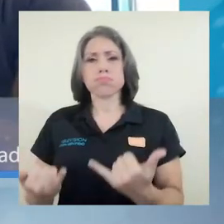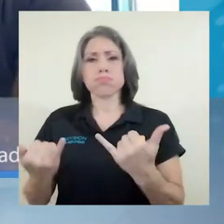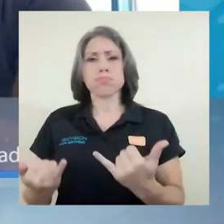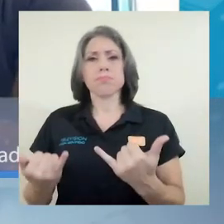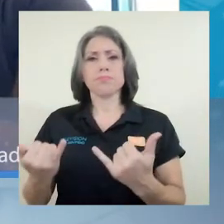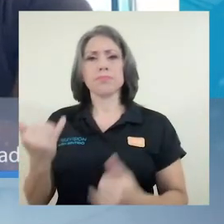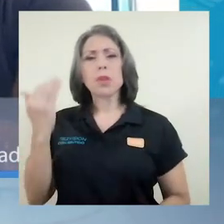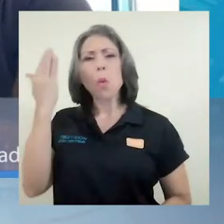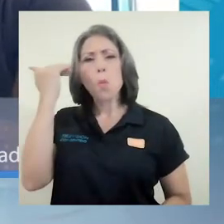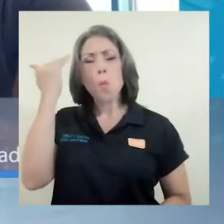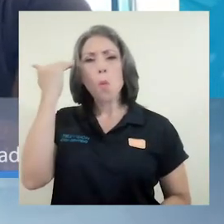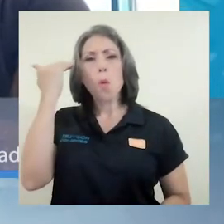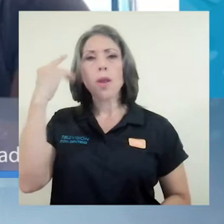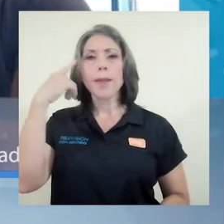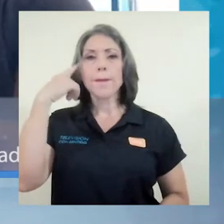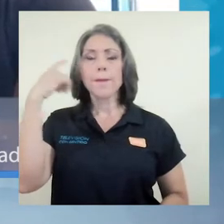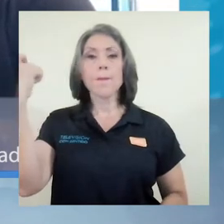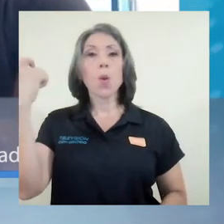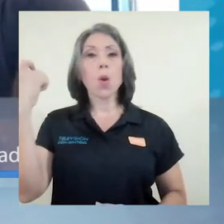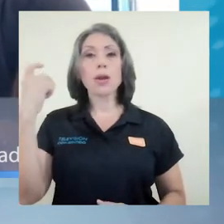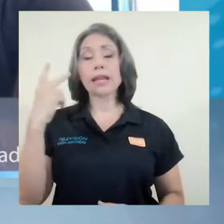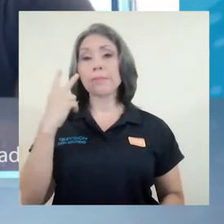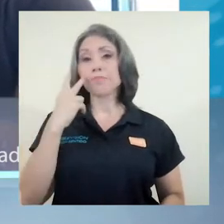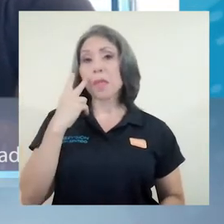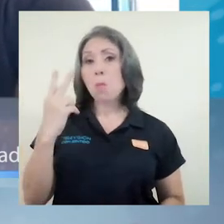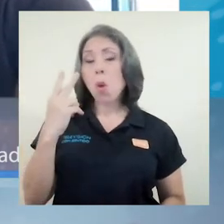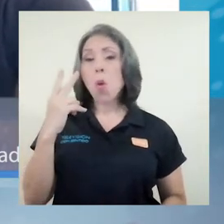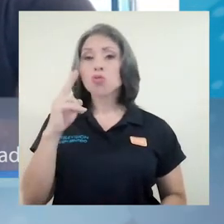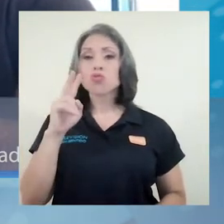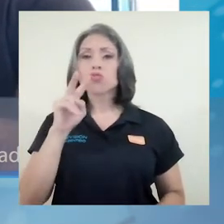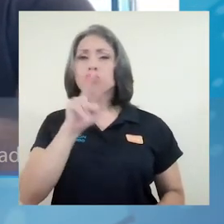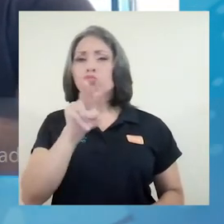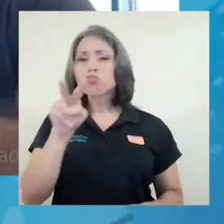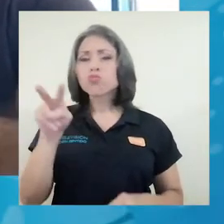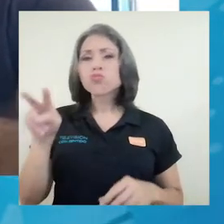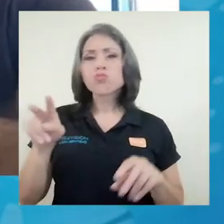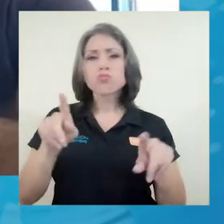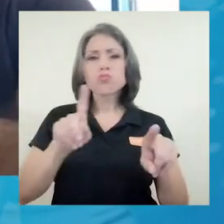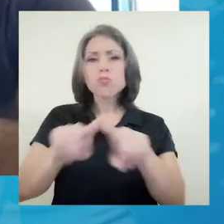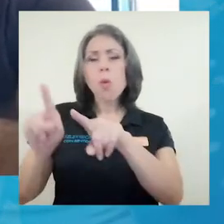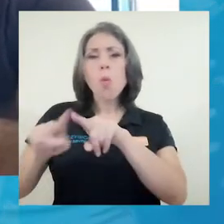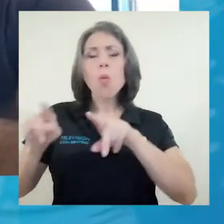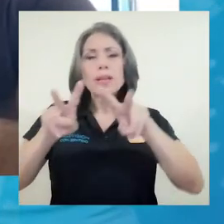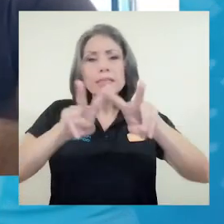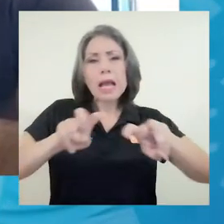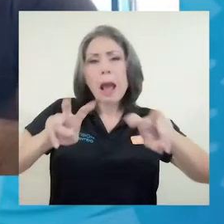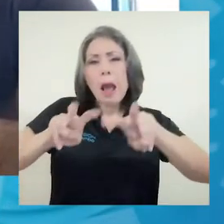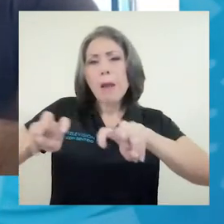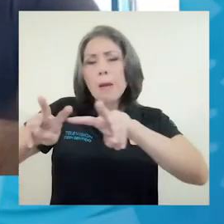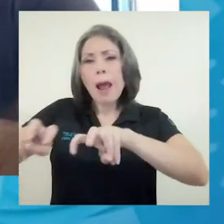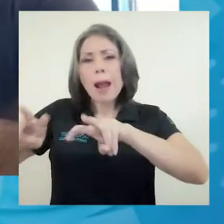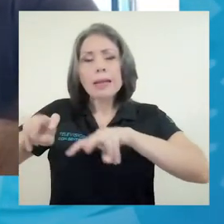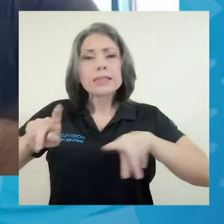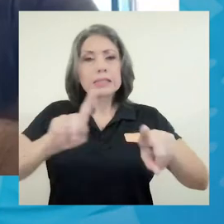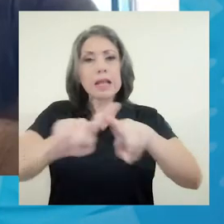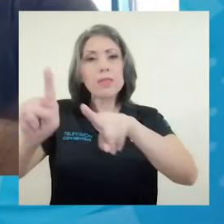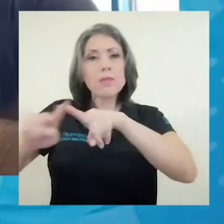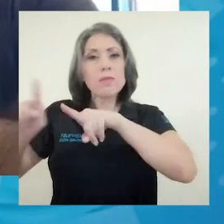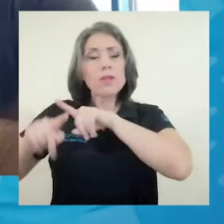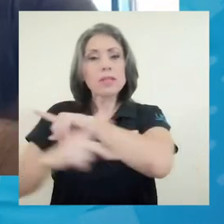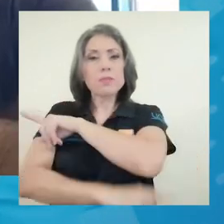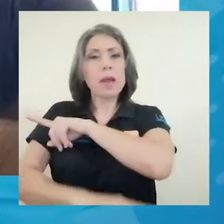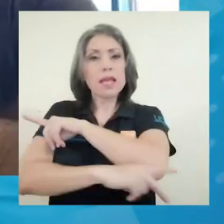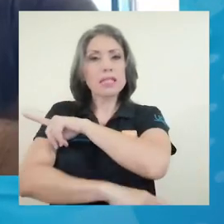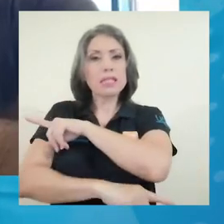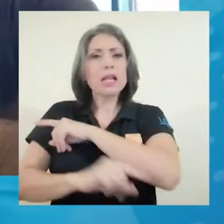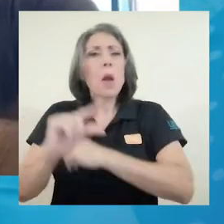de los análisis que se han realizado en estos otros países lo poco que se ha realizado lo que se ha observado es